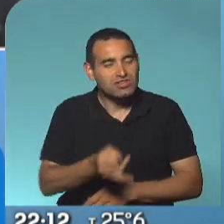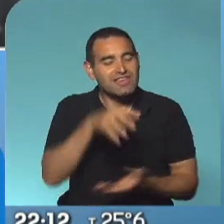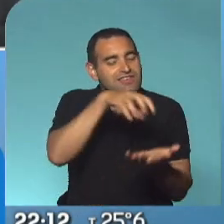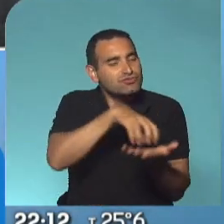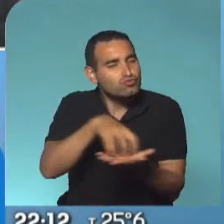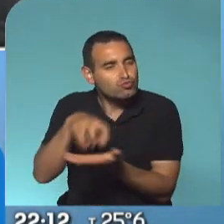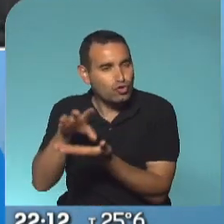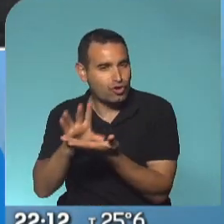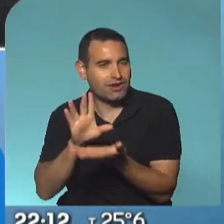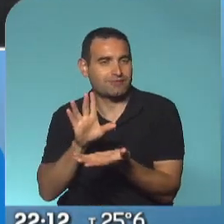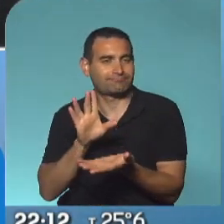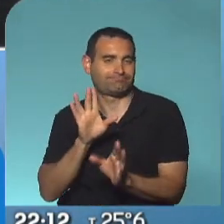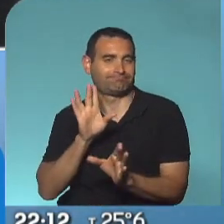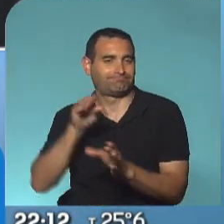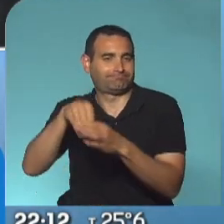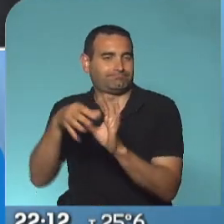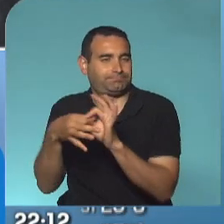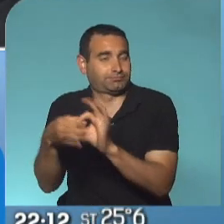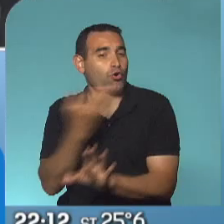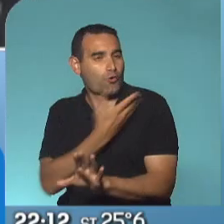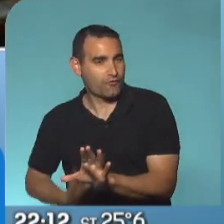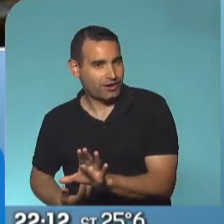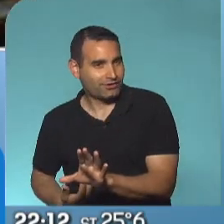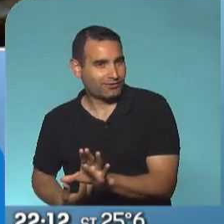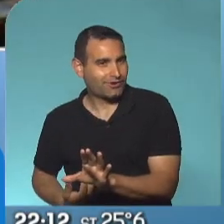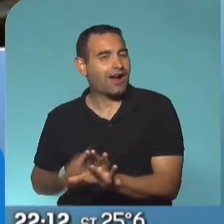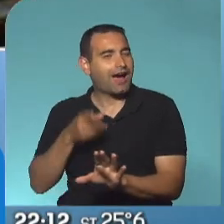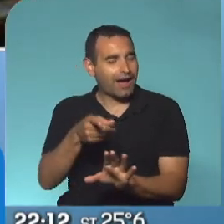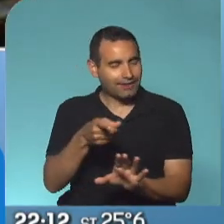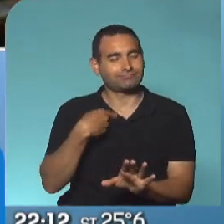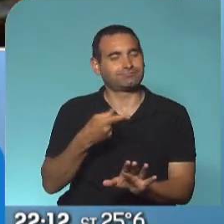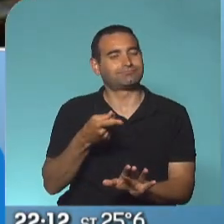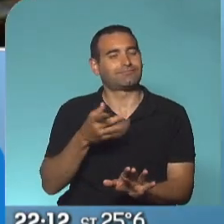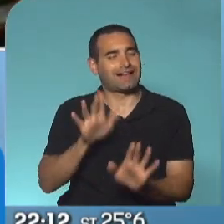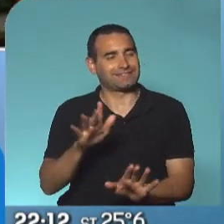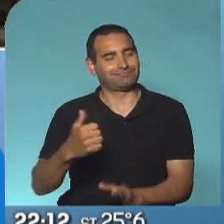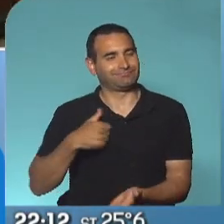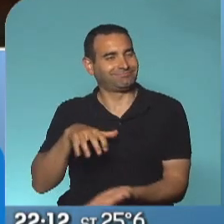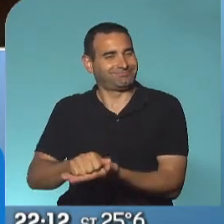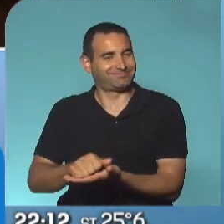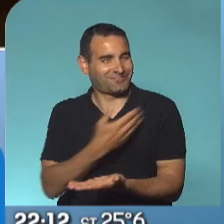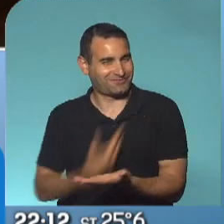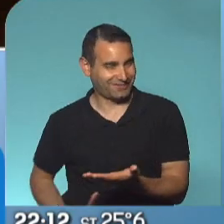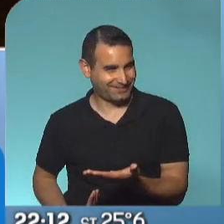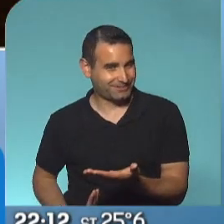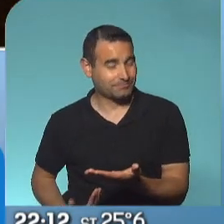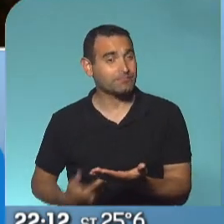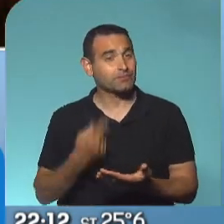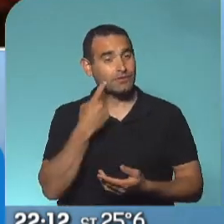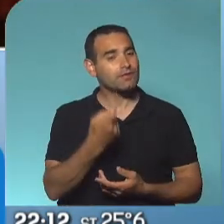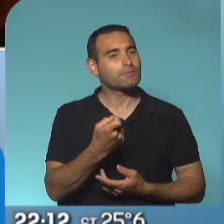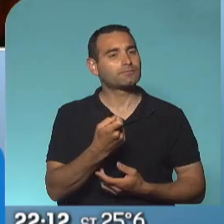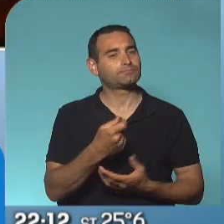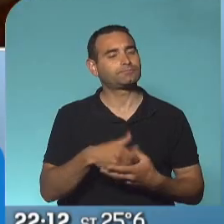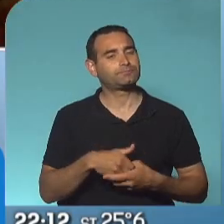que pertenecen a la órbita del Estado para que uno pueda catalogarlo como un golpe de Estado. Entonces es una cosa central que nos permite zanjar